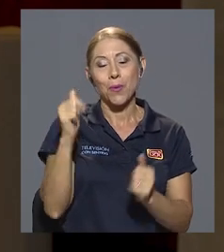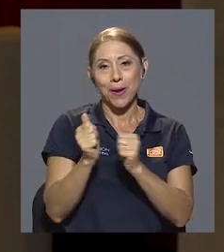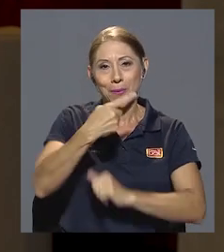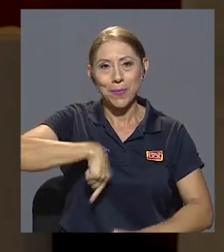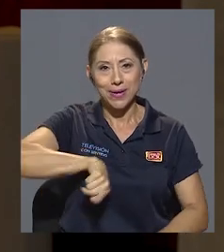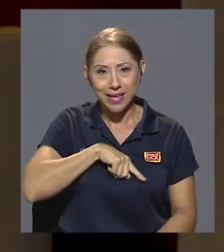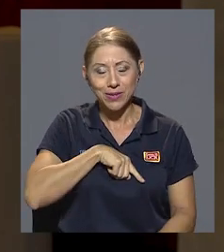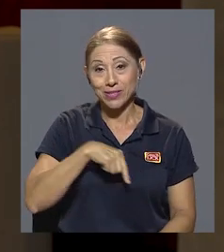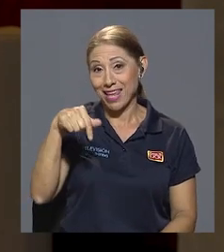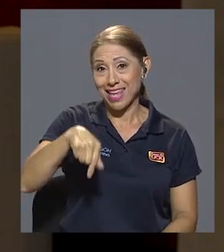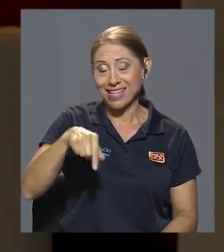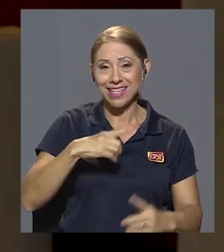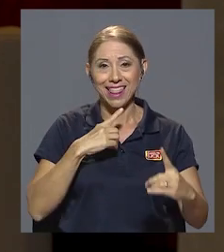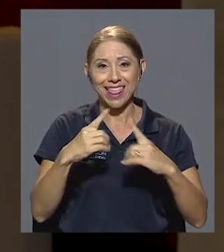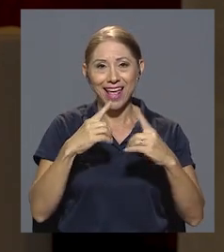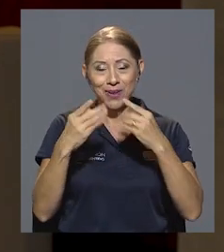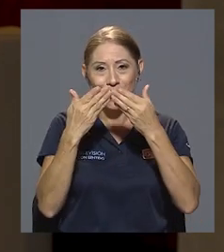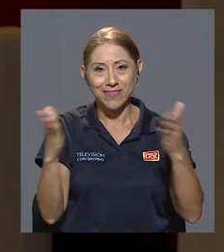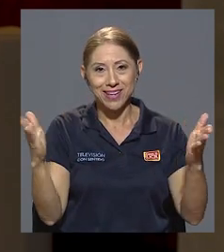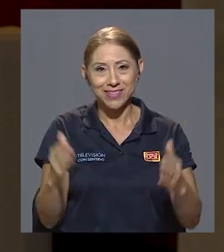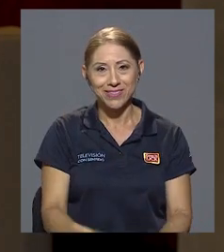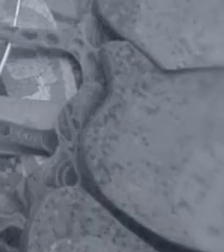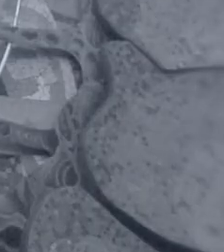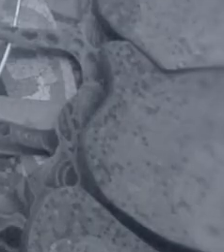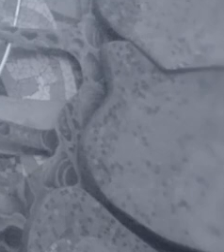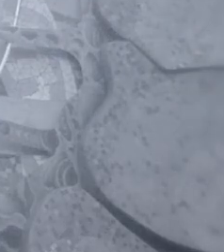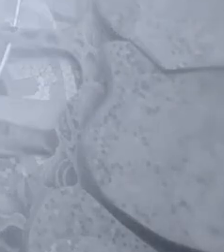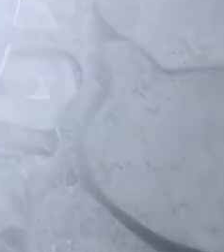acompañarnos en este diálogo abierto